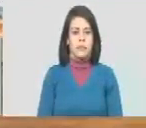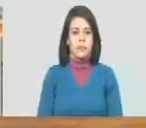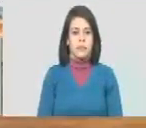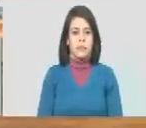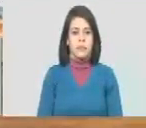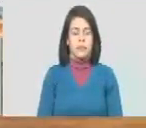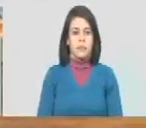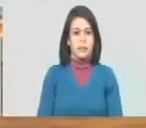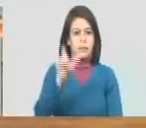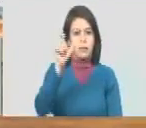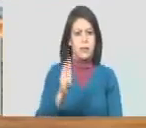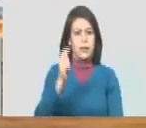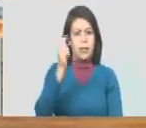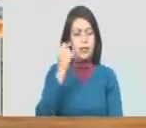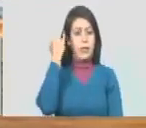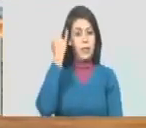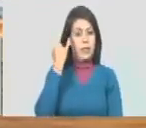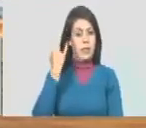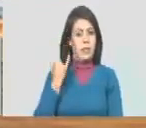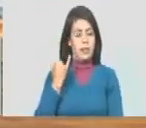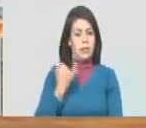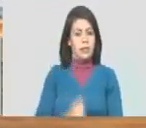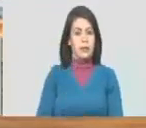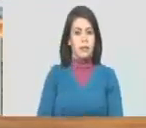Dejemos el derecho a palabra a la diputada Iris Varela.